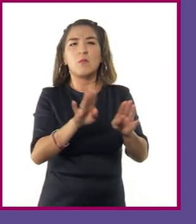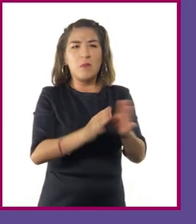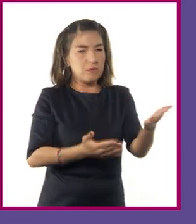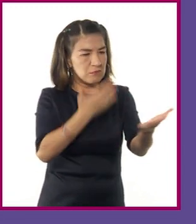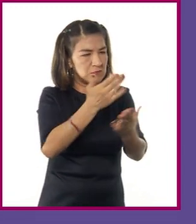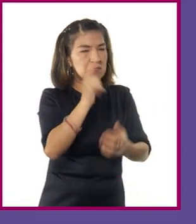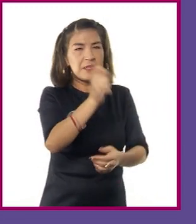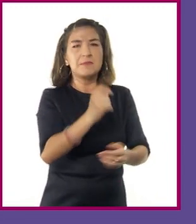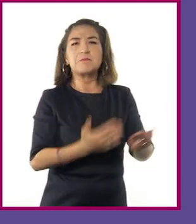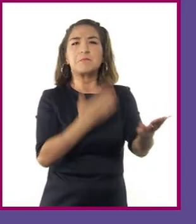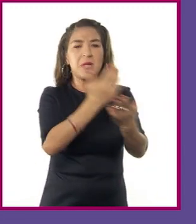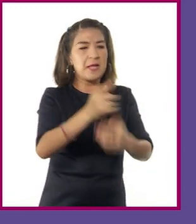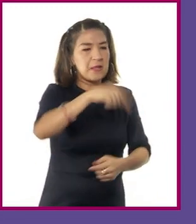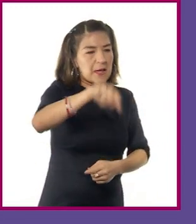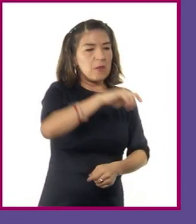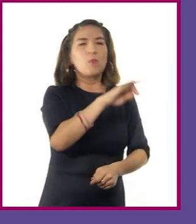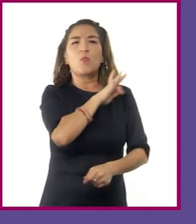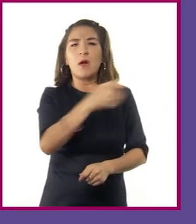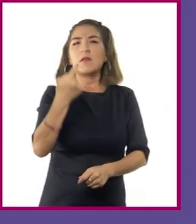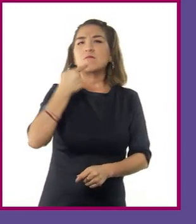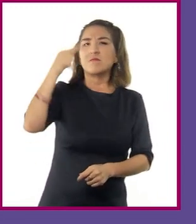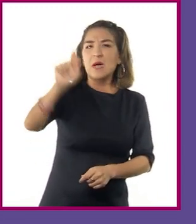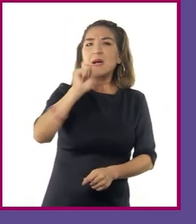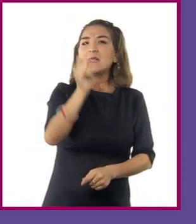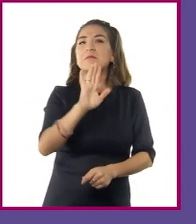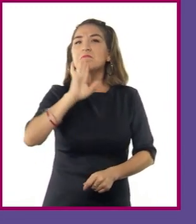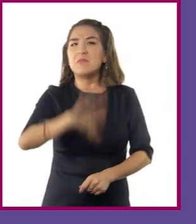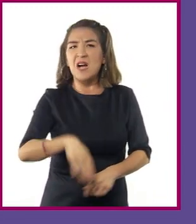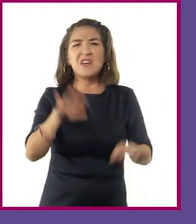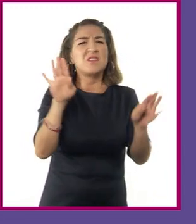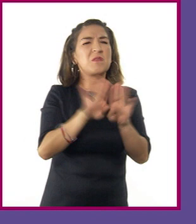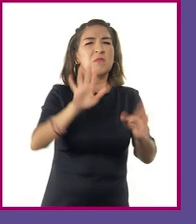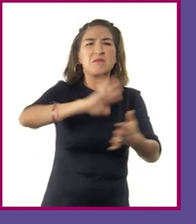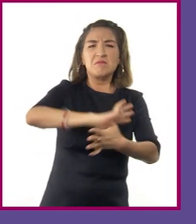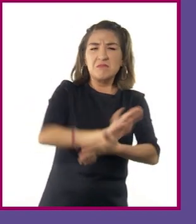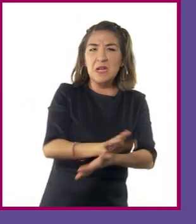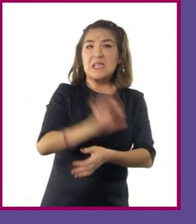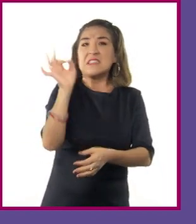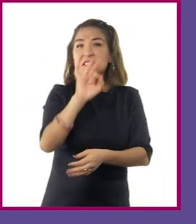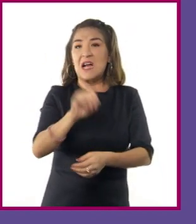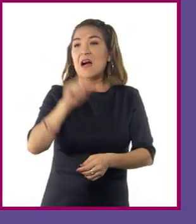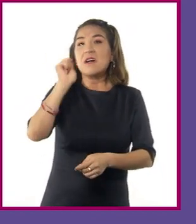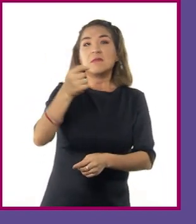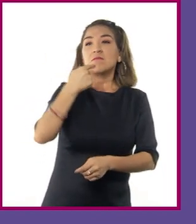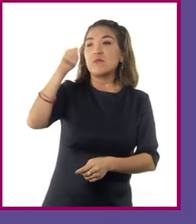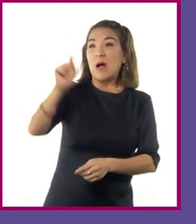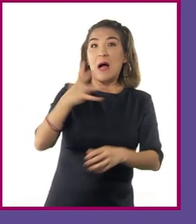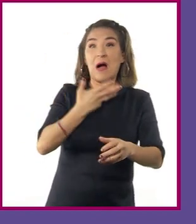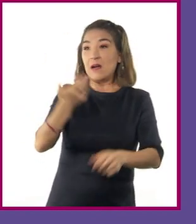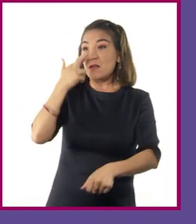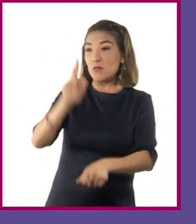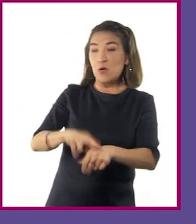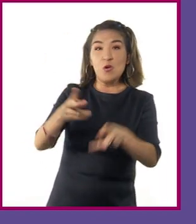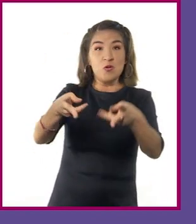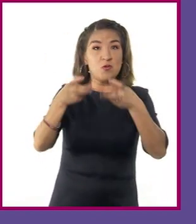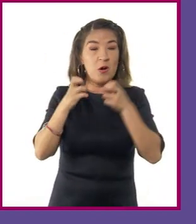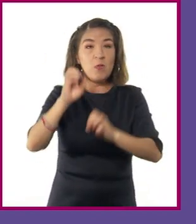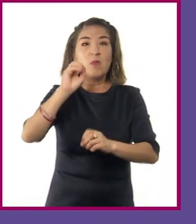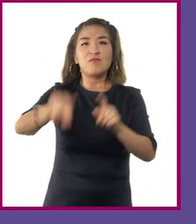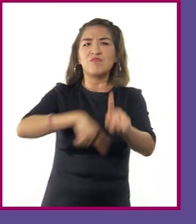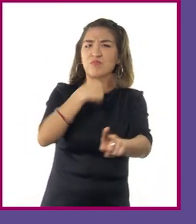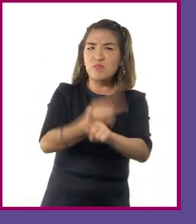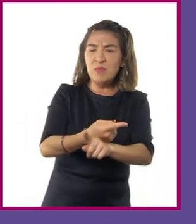delitos, es decir, que den a conocer a las autoridades cuando ocurre un robo, un delito